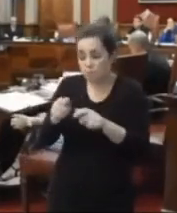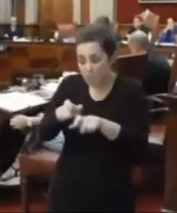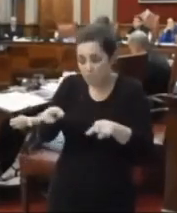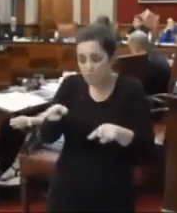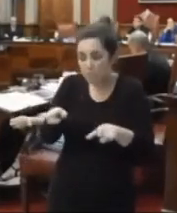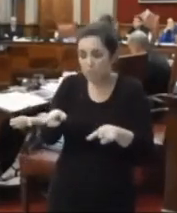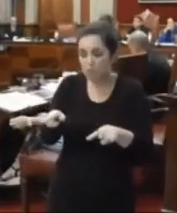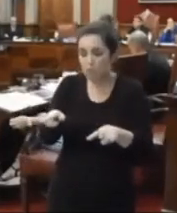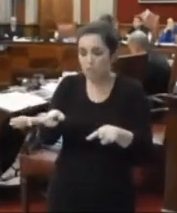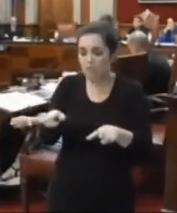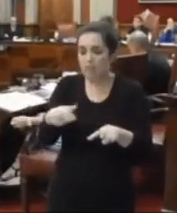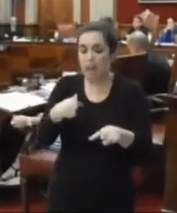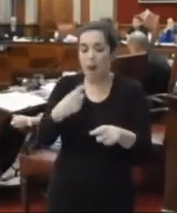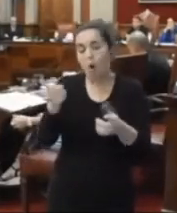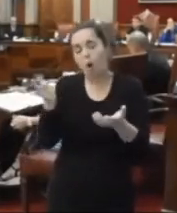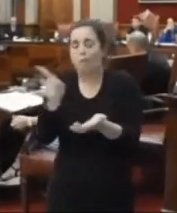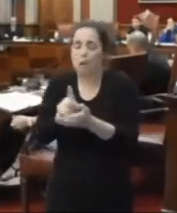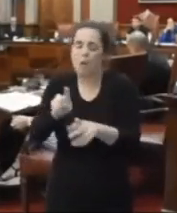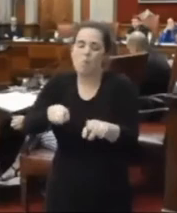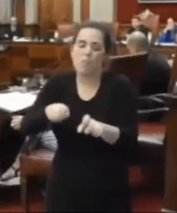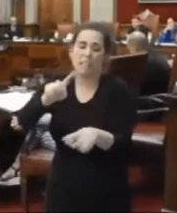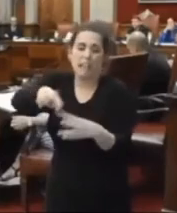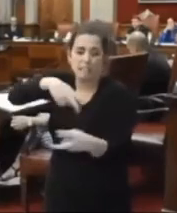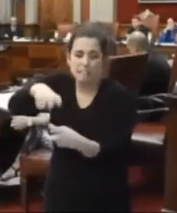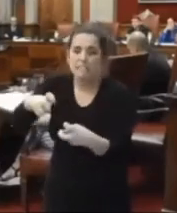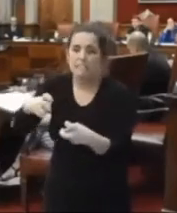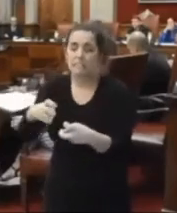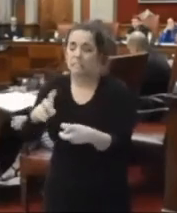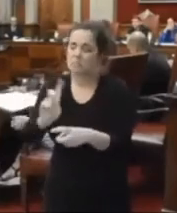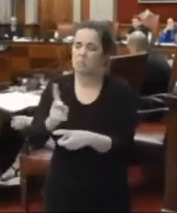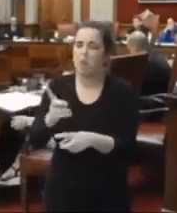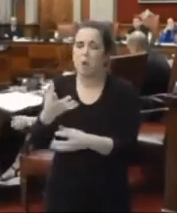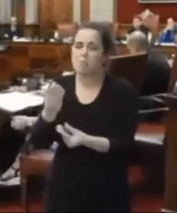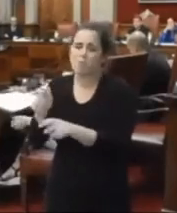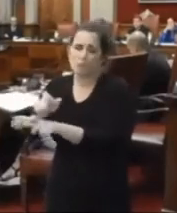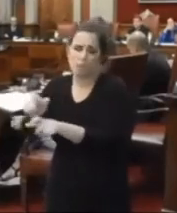ellos prefieren el dinero justo para sus terrenos.